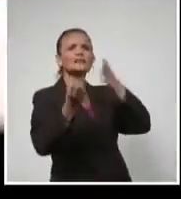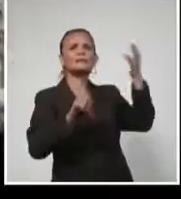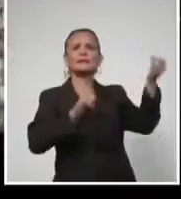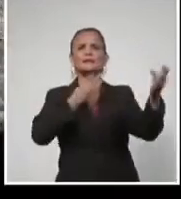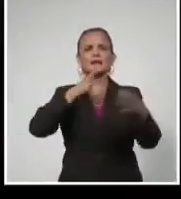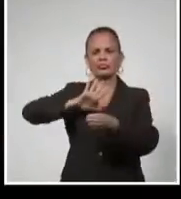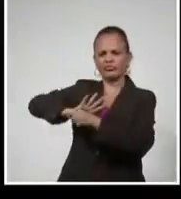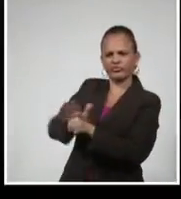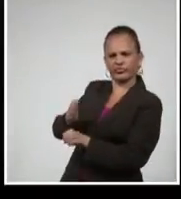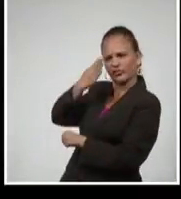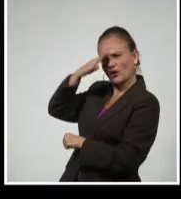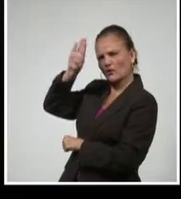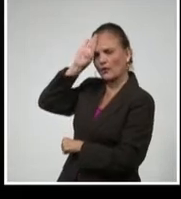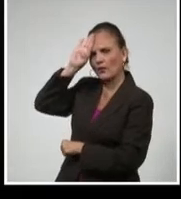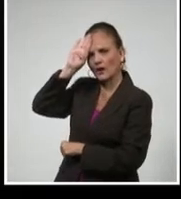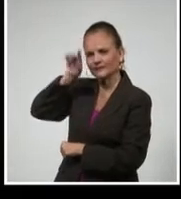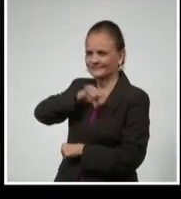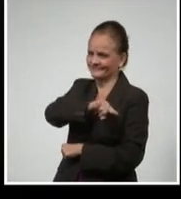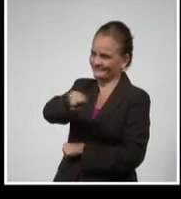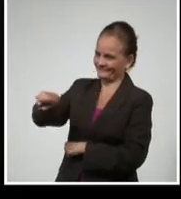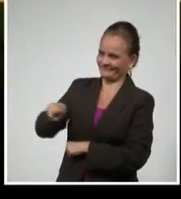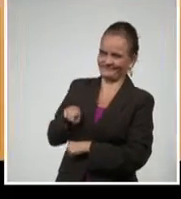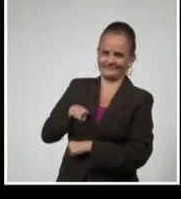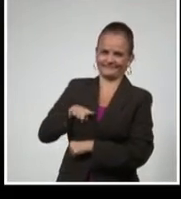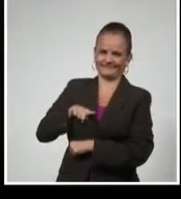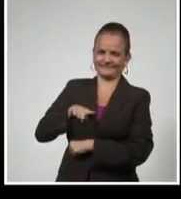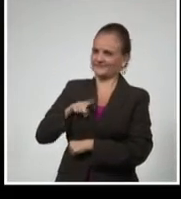pueblo, se equivocaron.